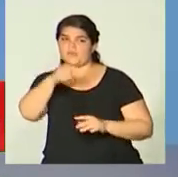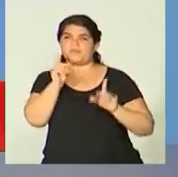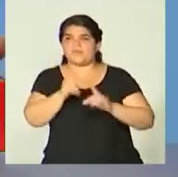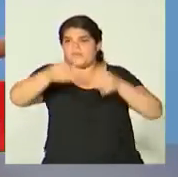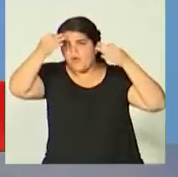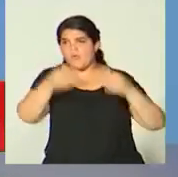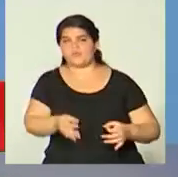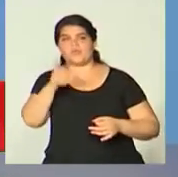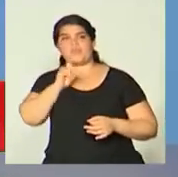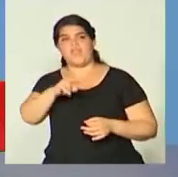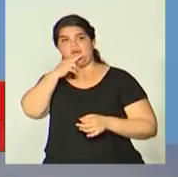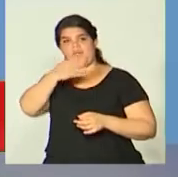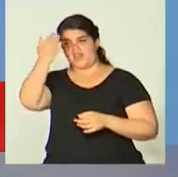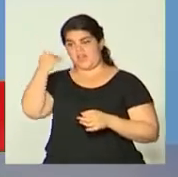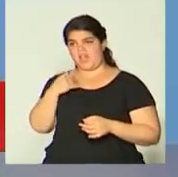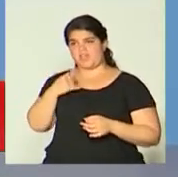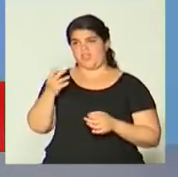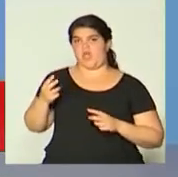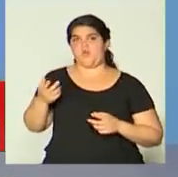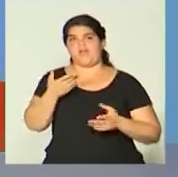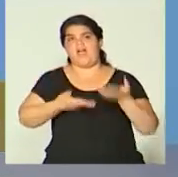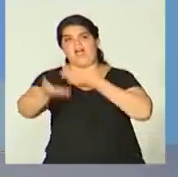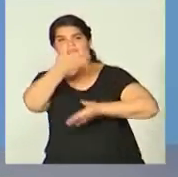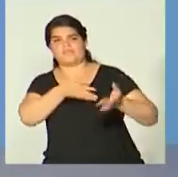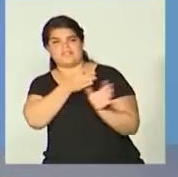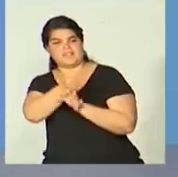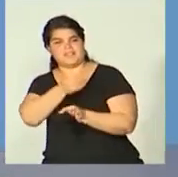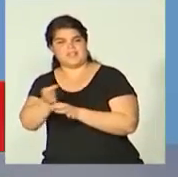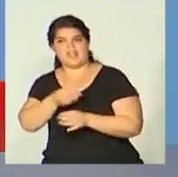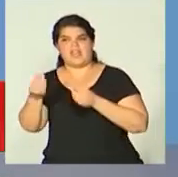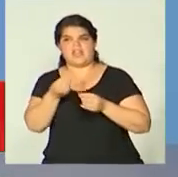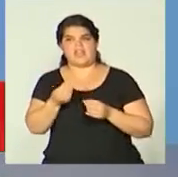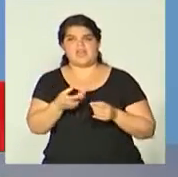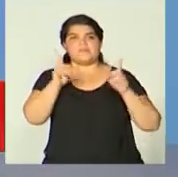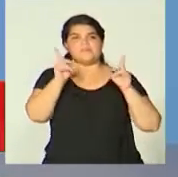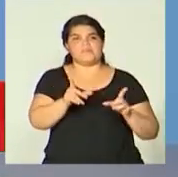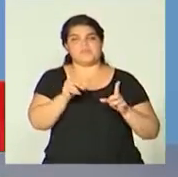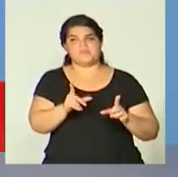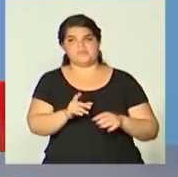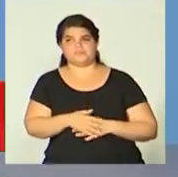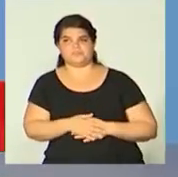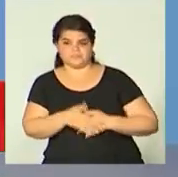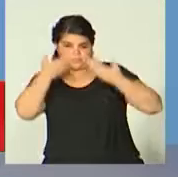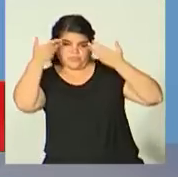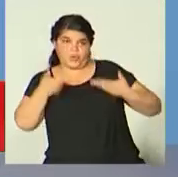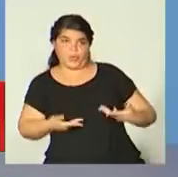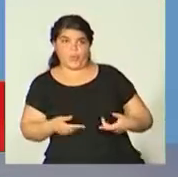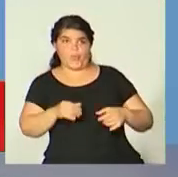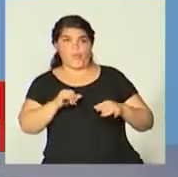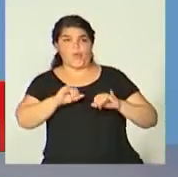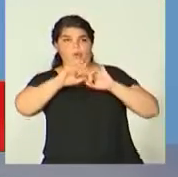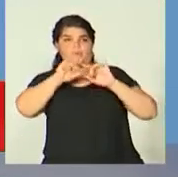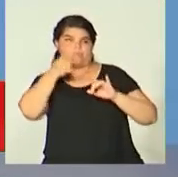que estas son unas cátedras populares nosotras con las mujeres y trabajamos esto no la relación de los medios la imagen del cuerpo y esto